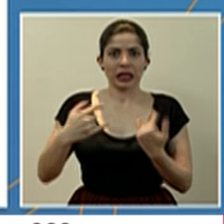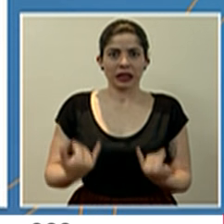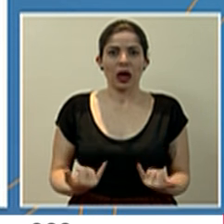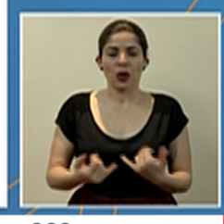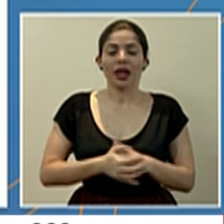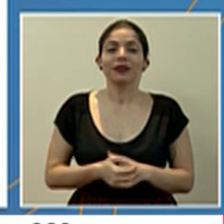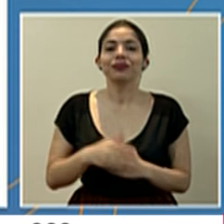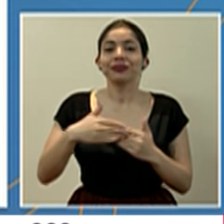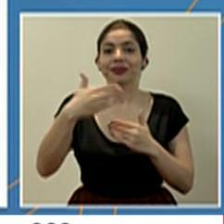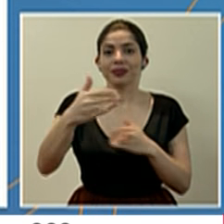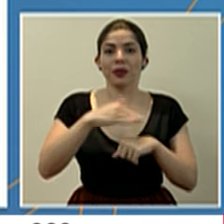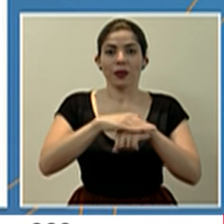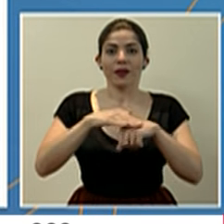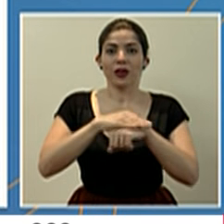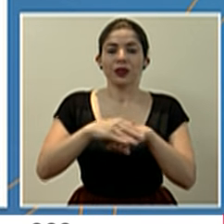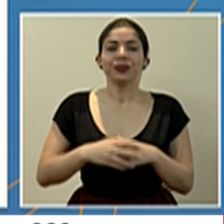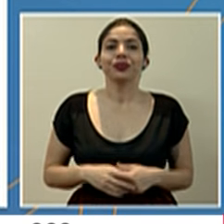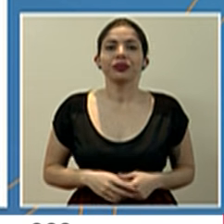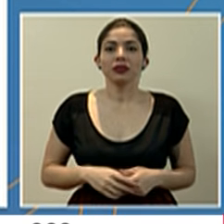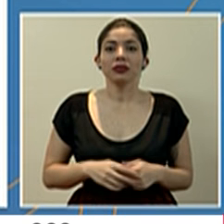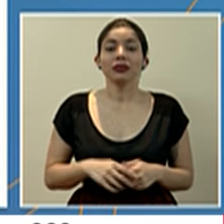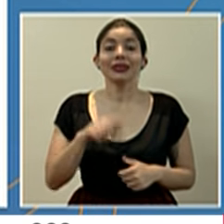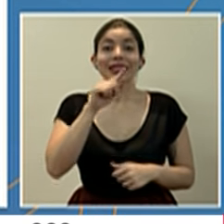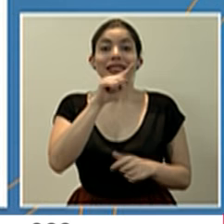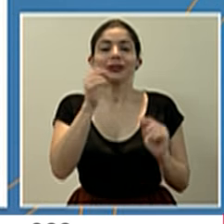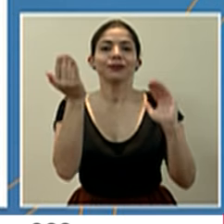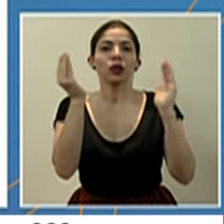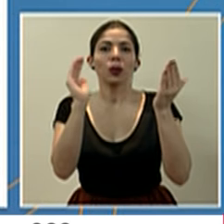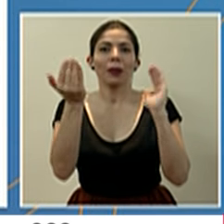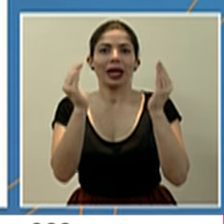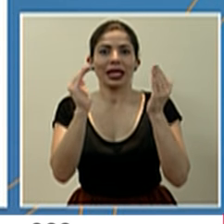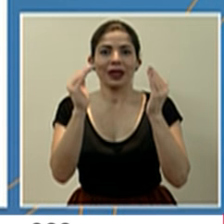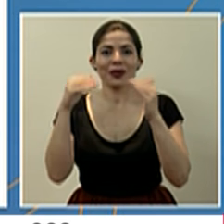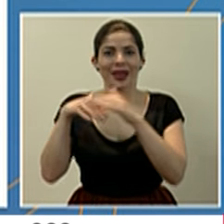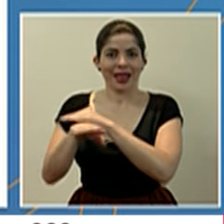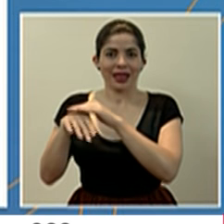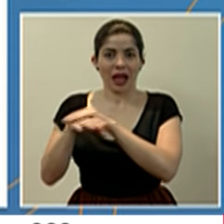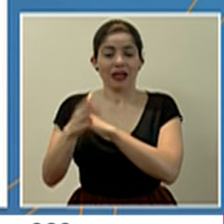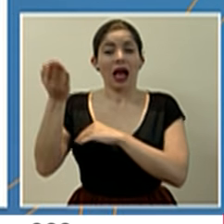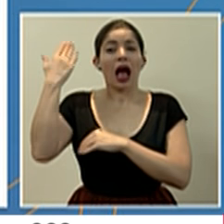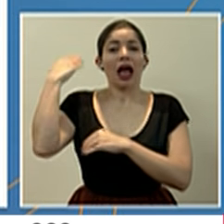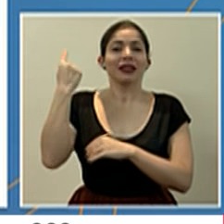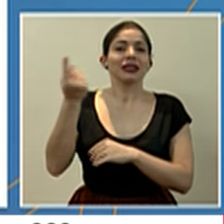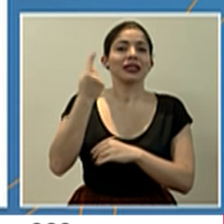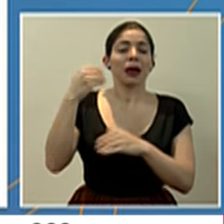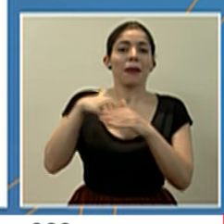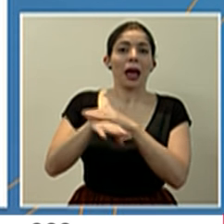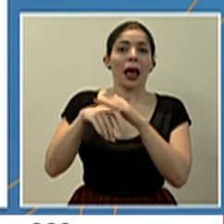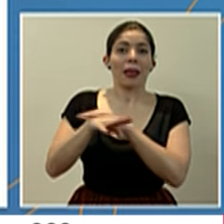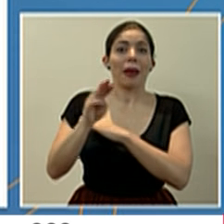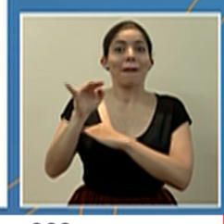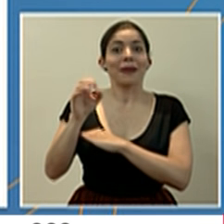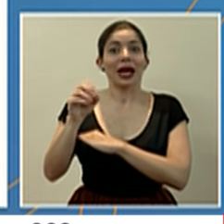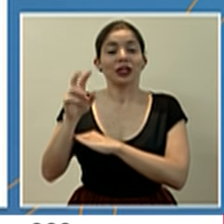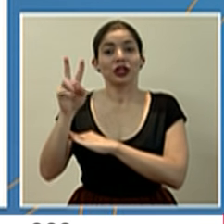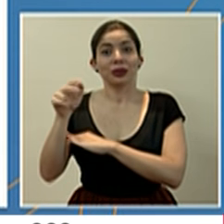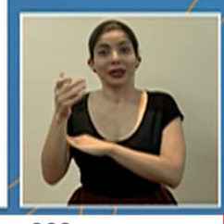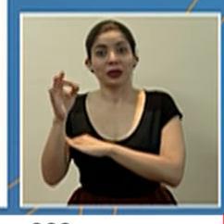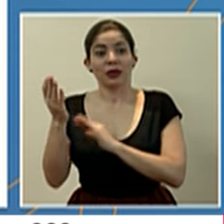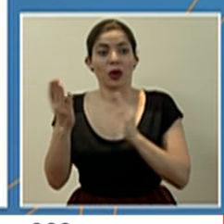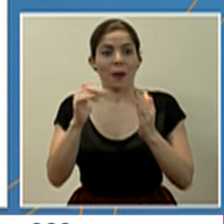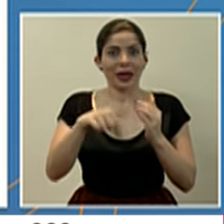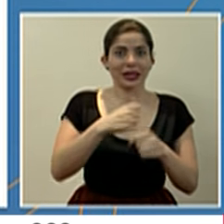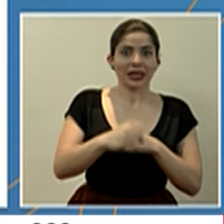La siguiente, por favor. Este es el comparativo de ingresos, lo que entraba habitualmente en un año como el 2019 comparado con el